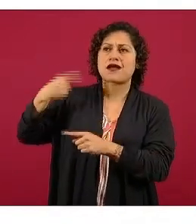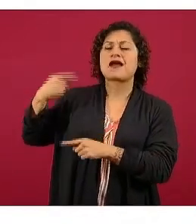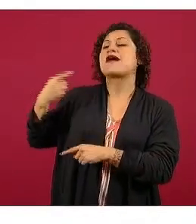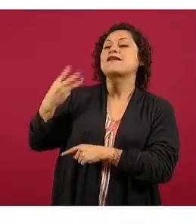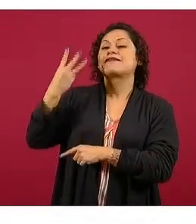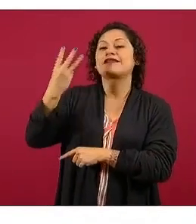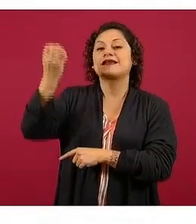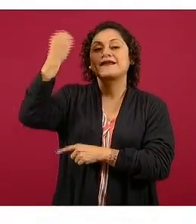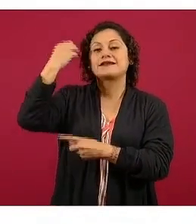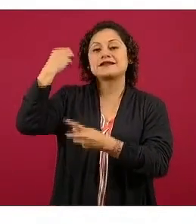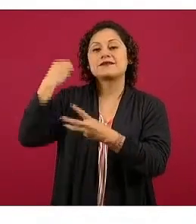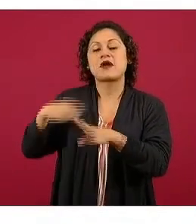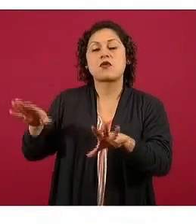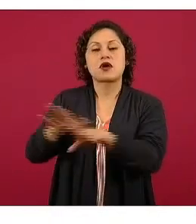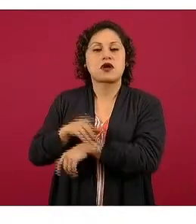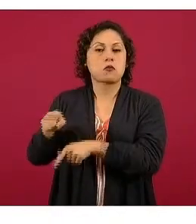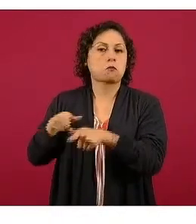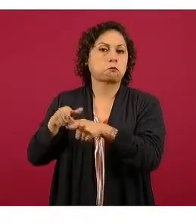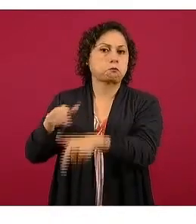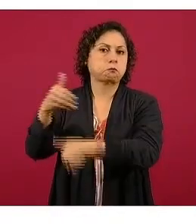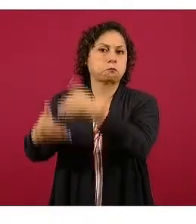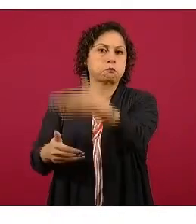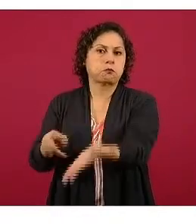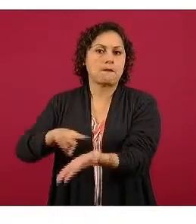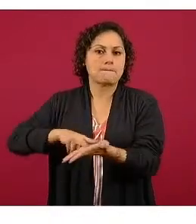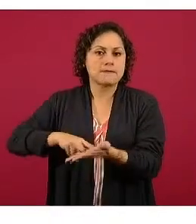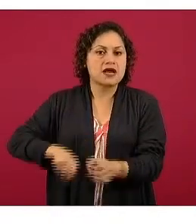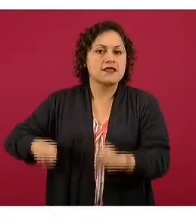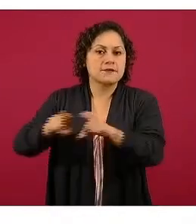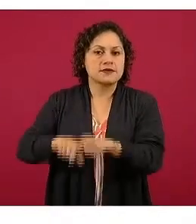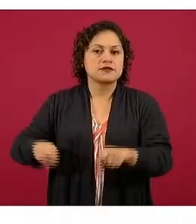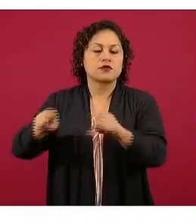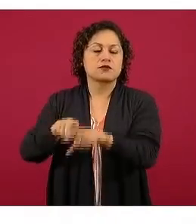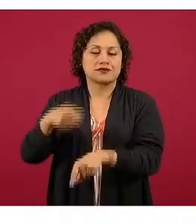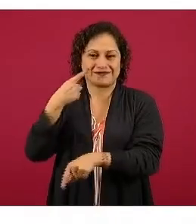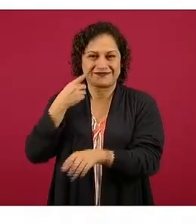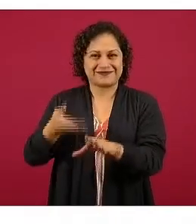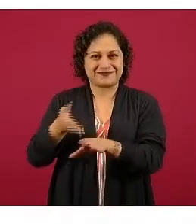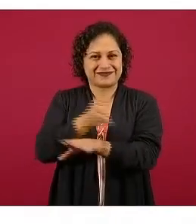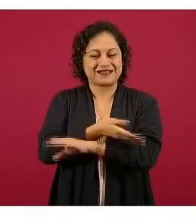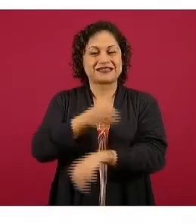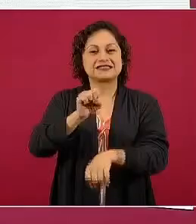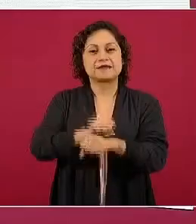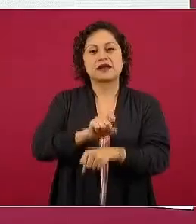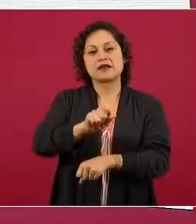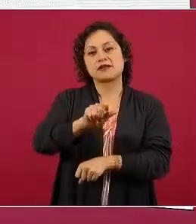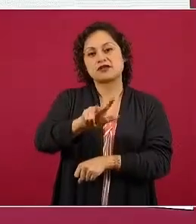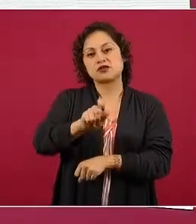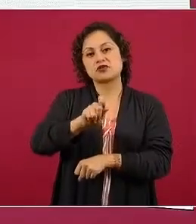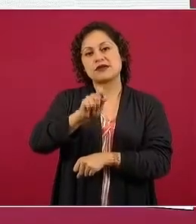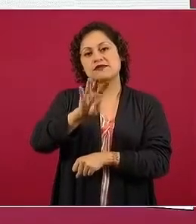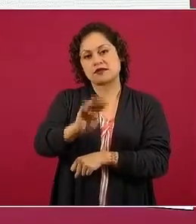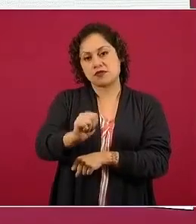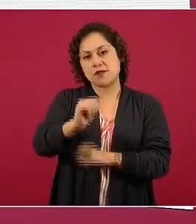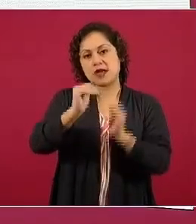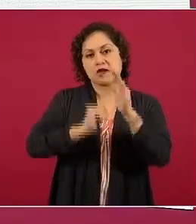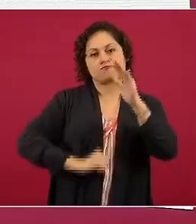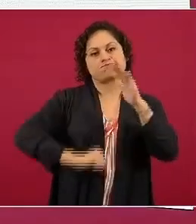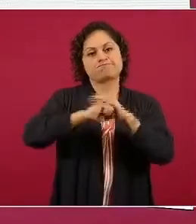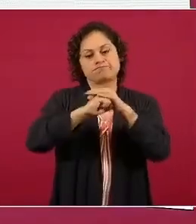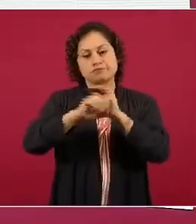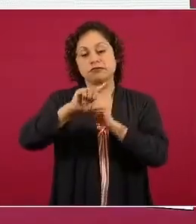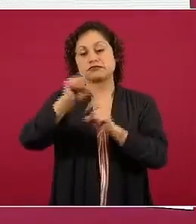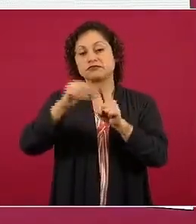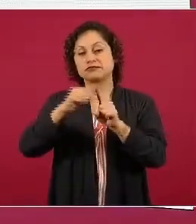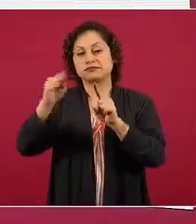semáforos, vemos una curva en la que presentó su pico en la semana 28-29 y prácticamente ha